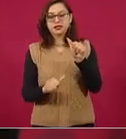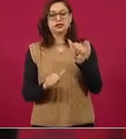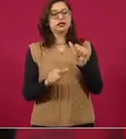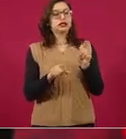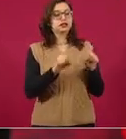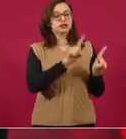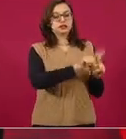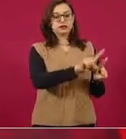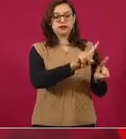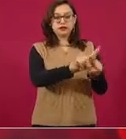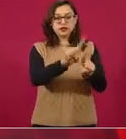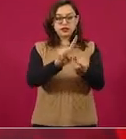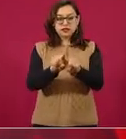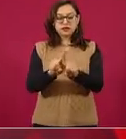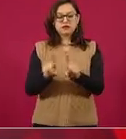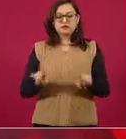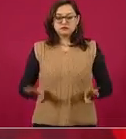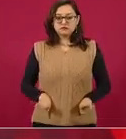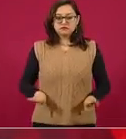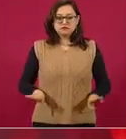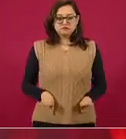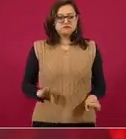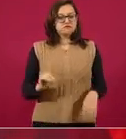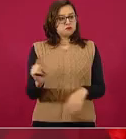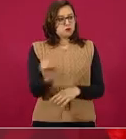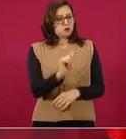empezaban a destacar